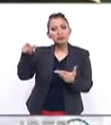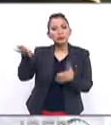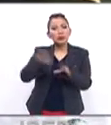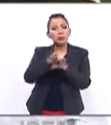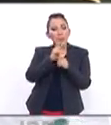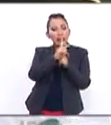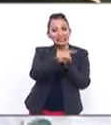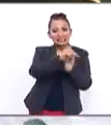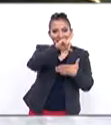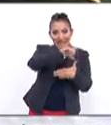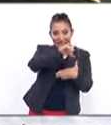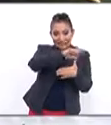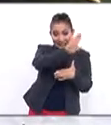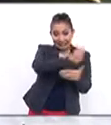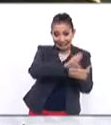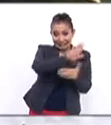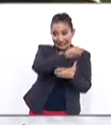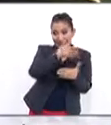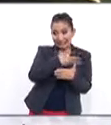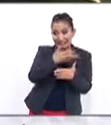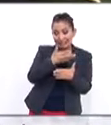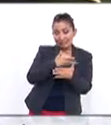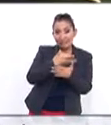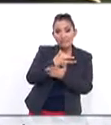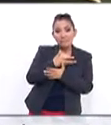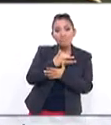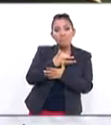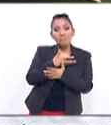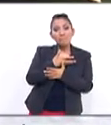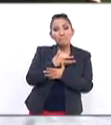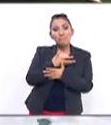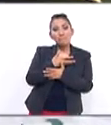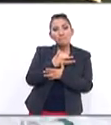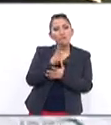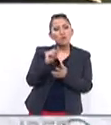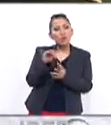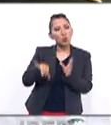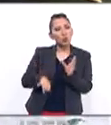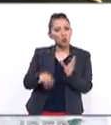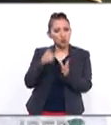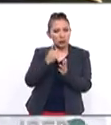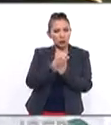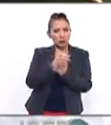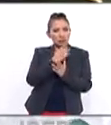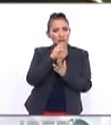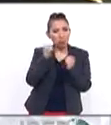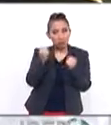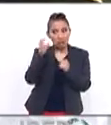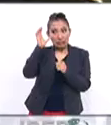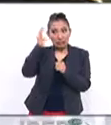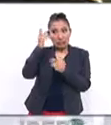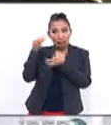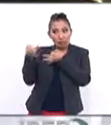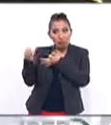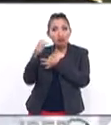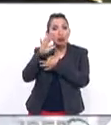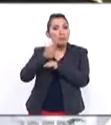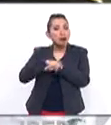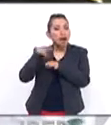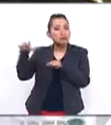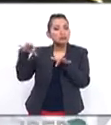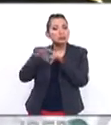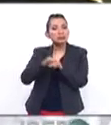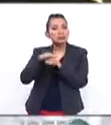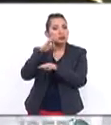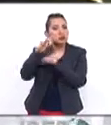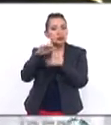como país latinoamericano que tiene no solo el interés fuerte en China, una gran